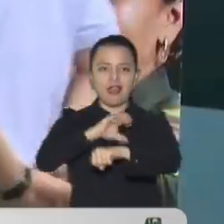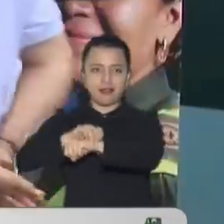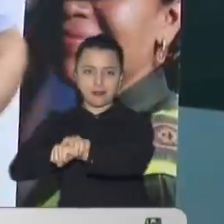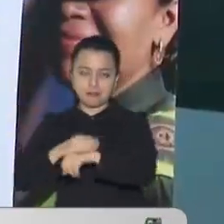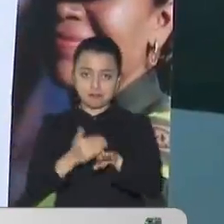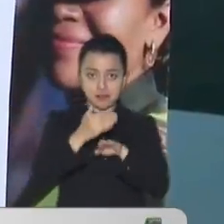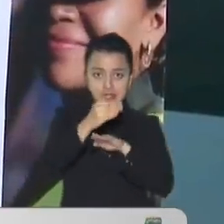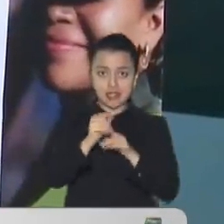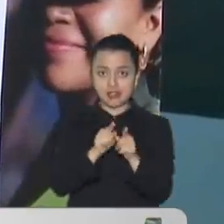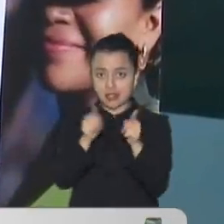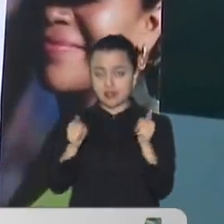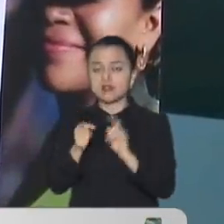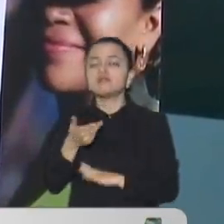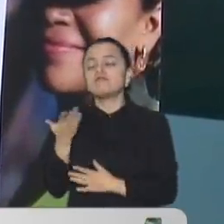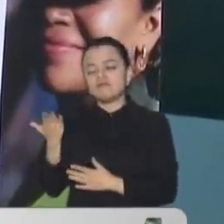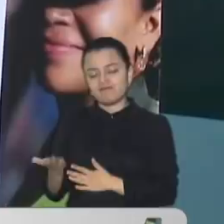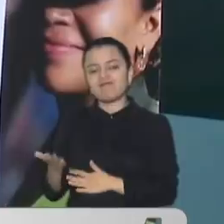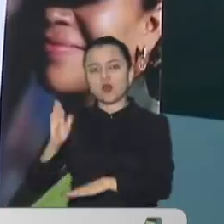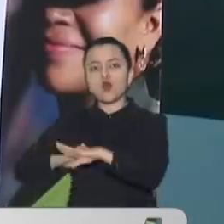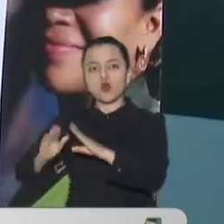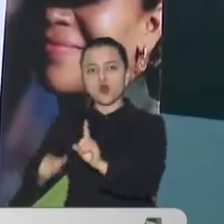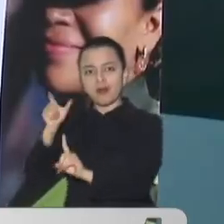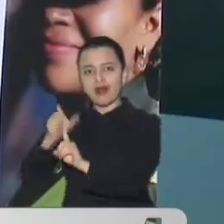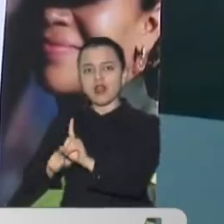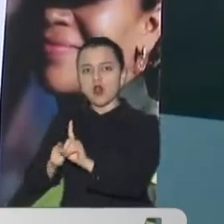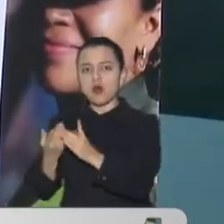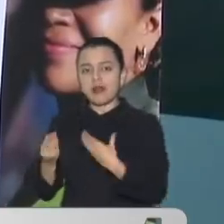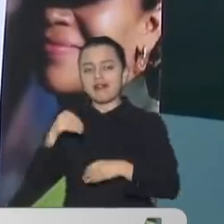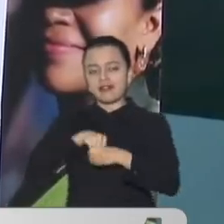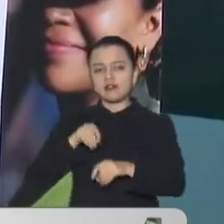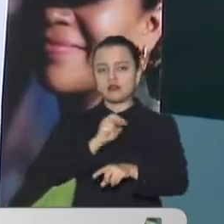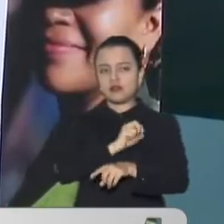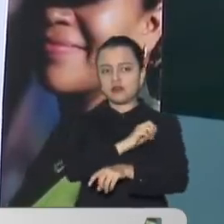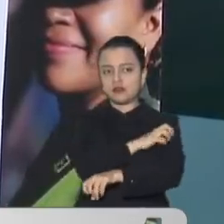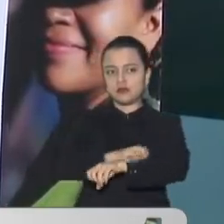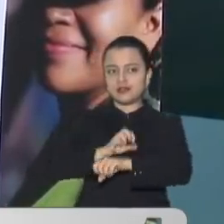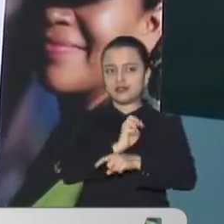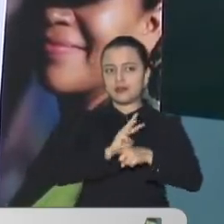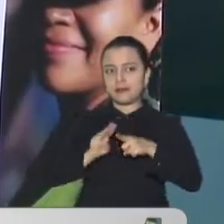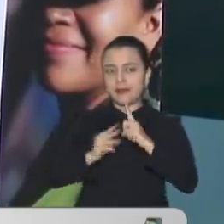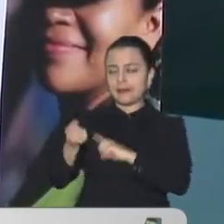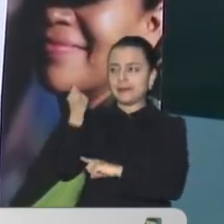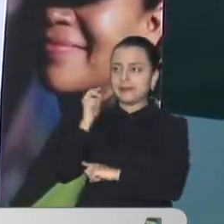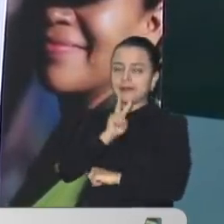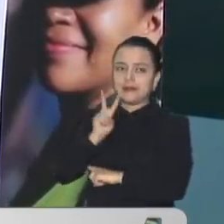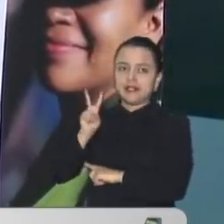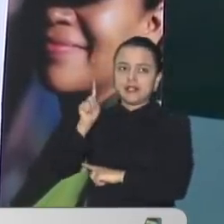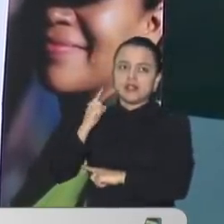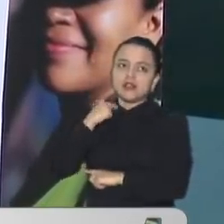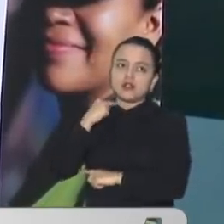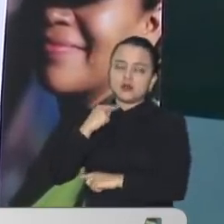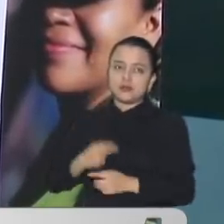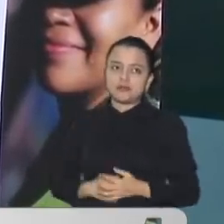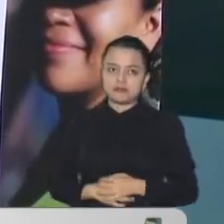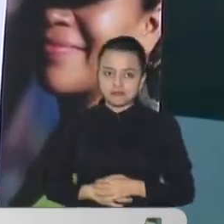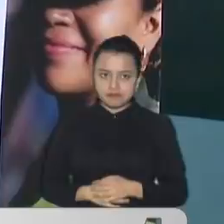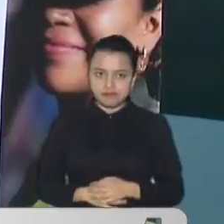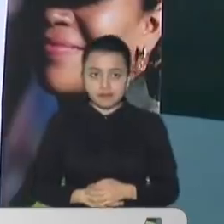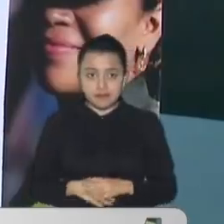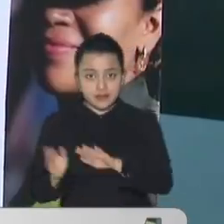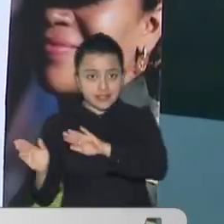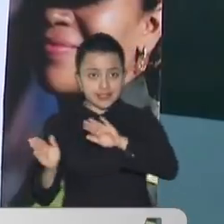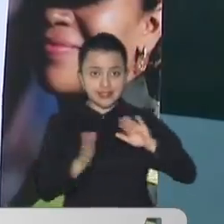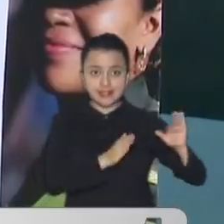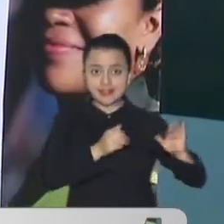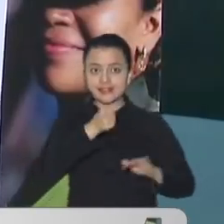de ese hombre que asesinó a una mujer al interior de una estación del sistema de transporte masivo Migo el pasado mes de noviembre. En otras